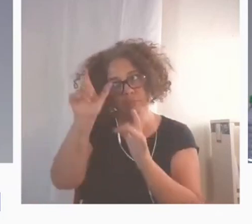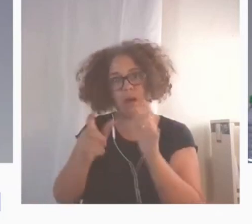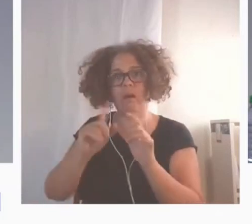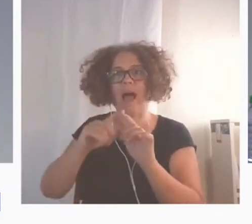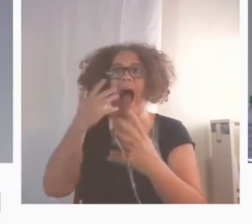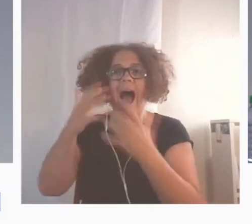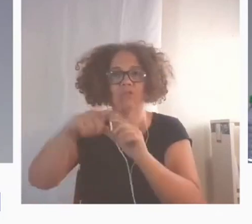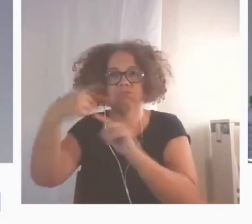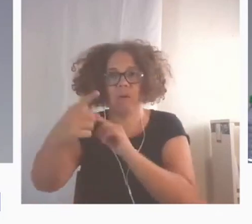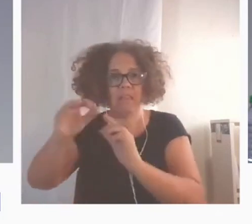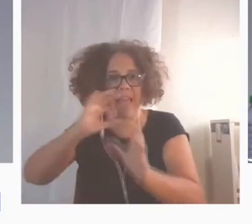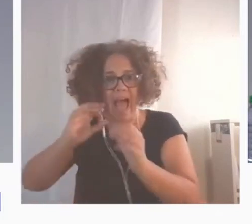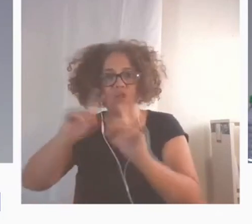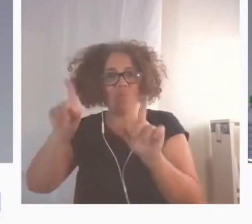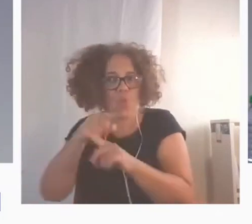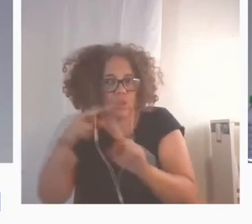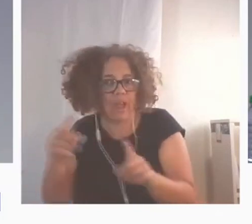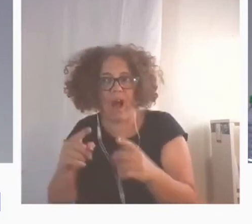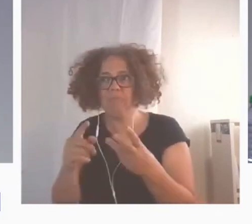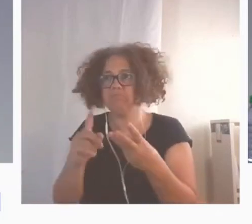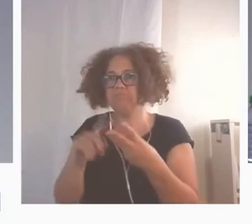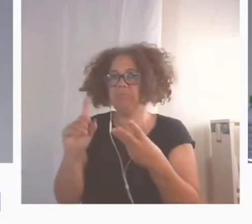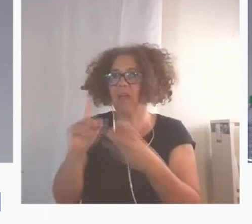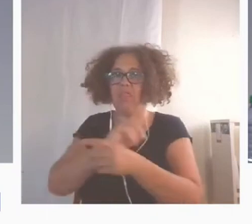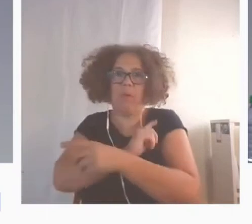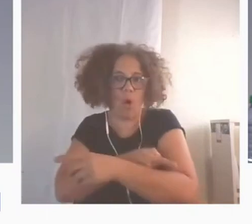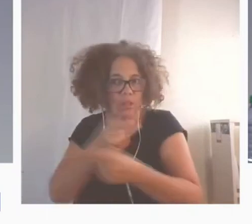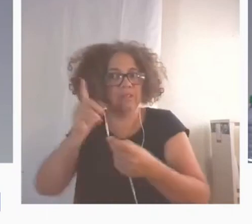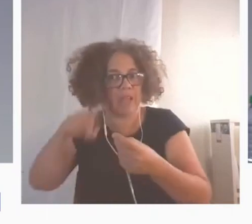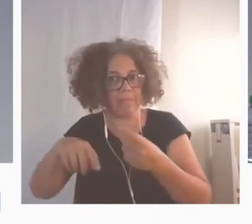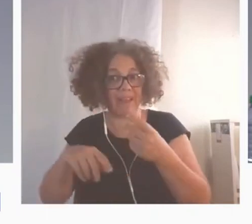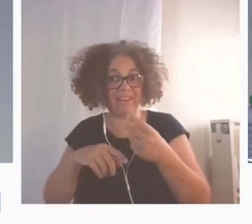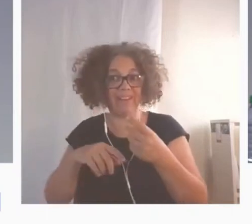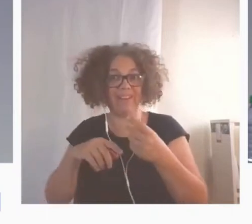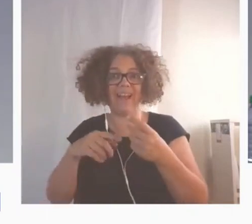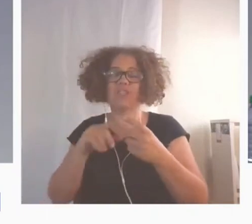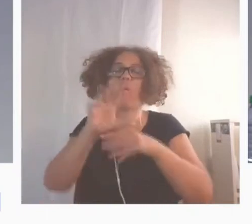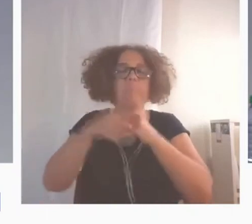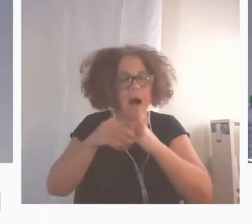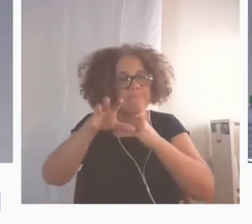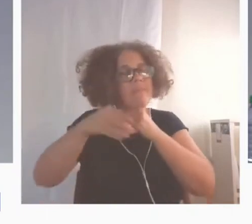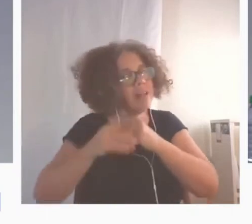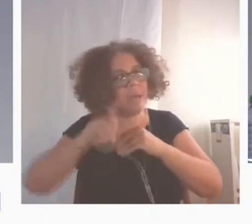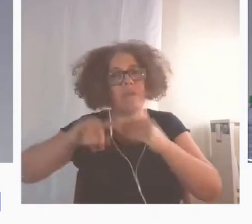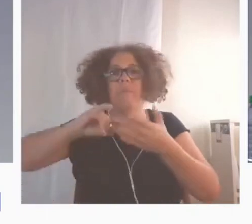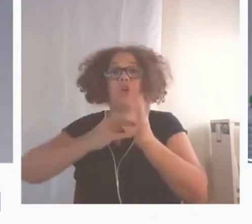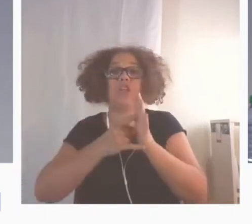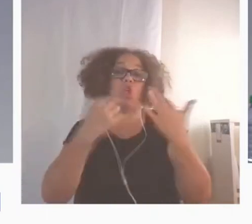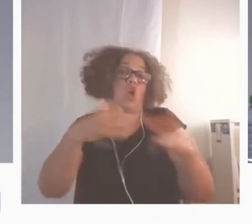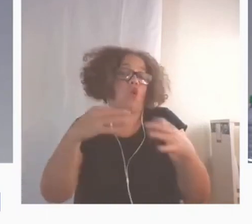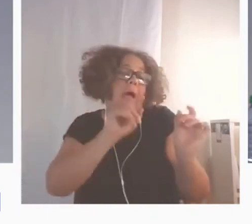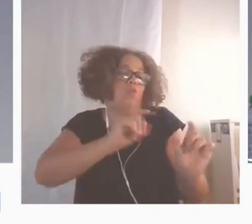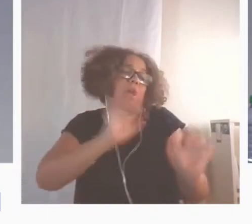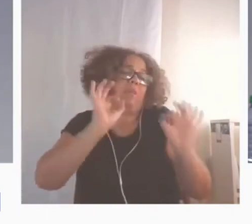performativas, con el teatro, con la música, también con el deporte como base, añadiendo al proyecto normal educativo que tenemos de